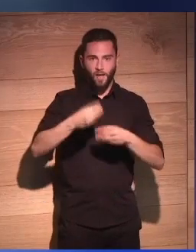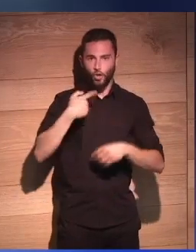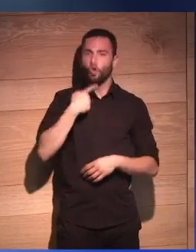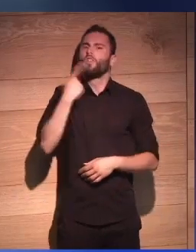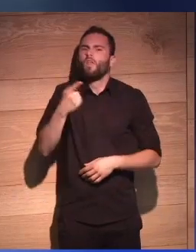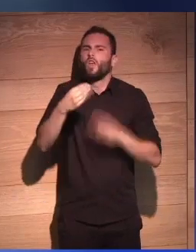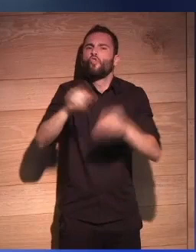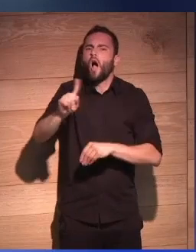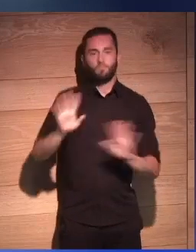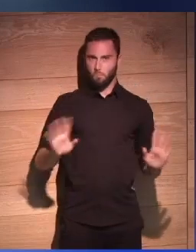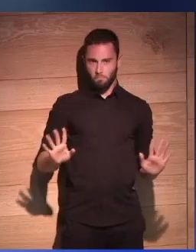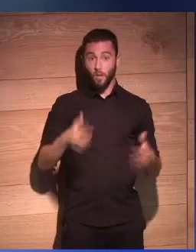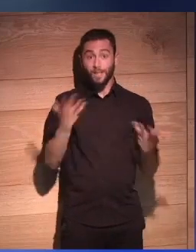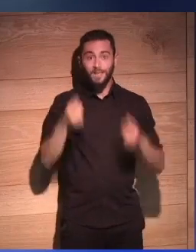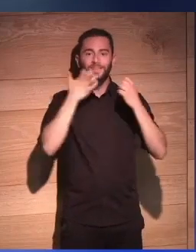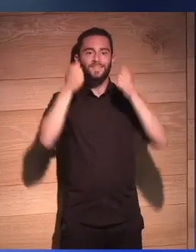cuando descubran